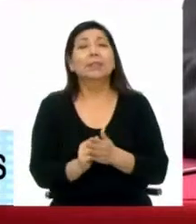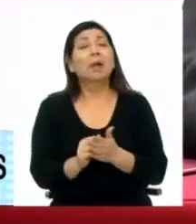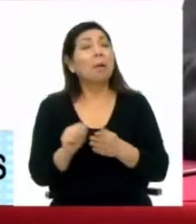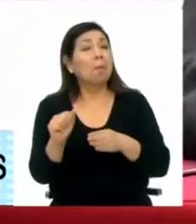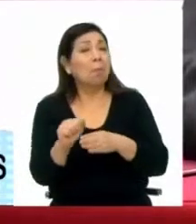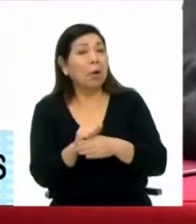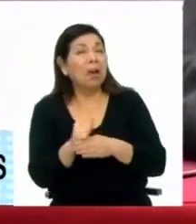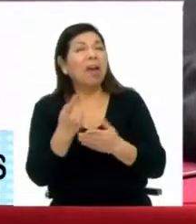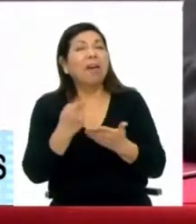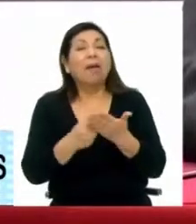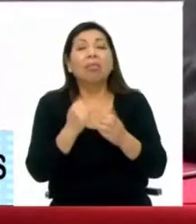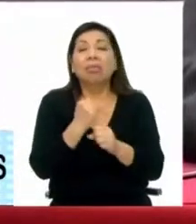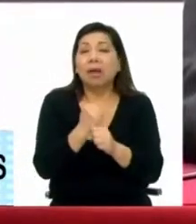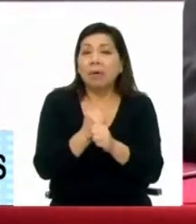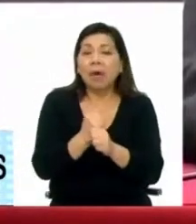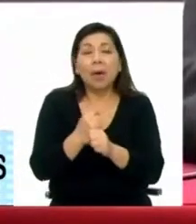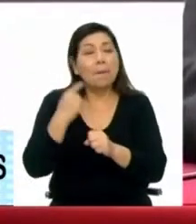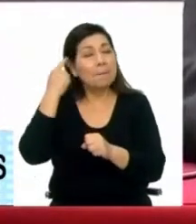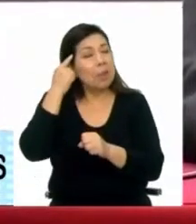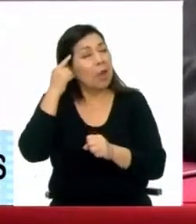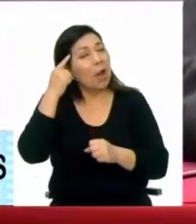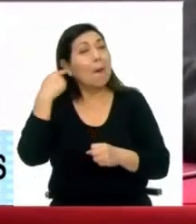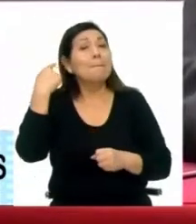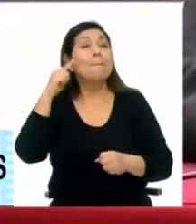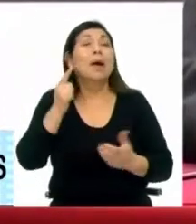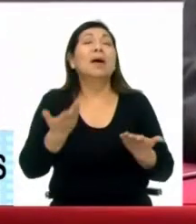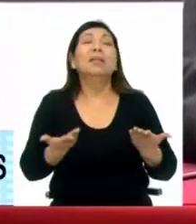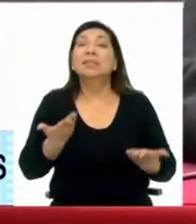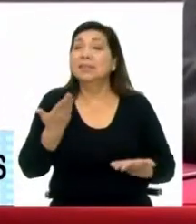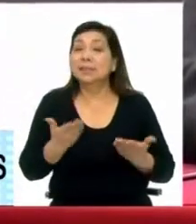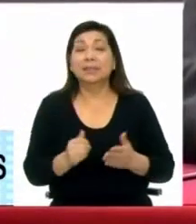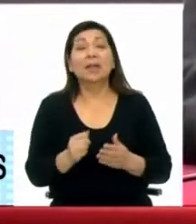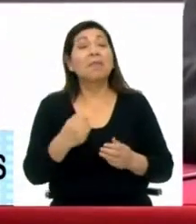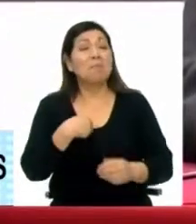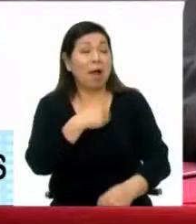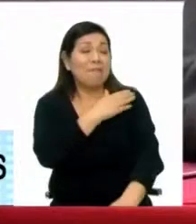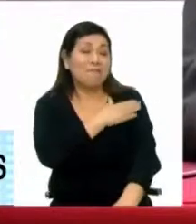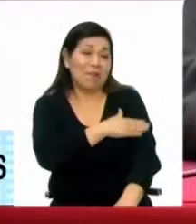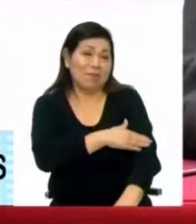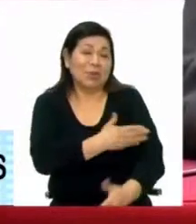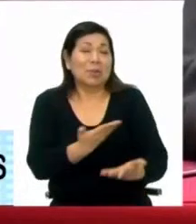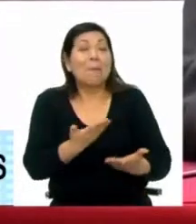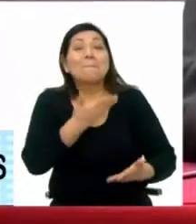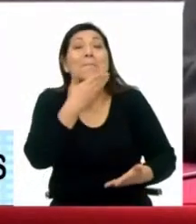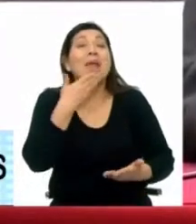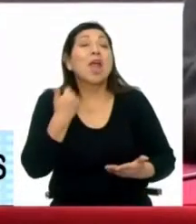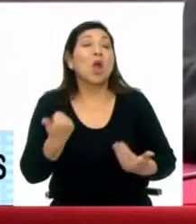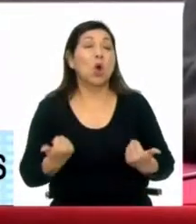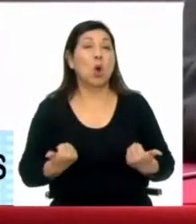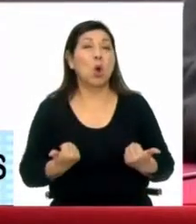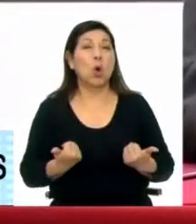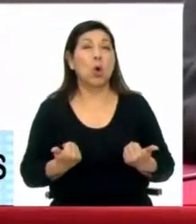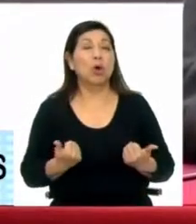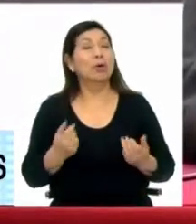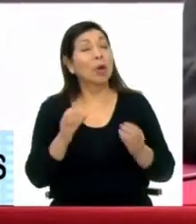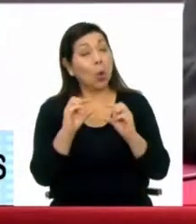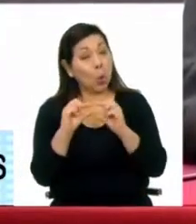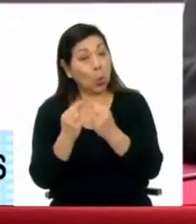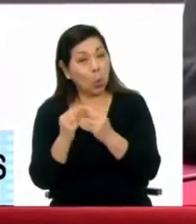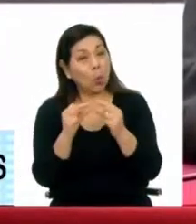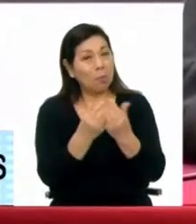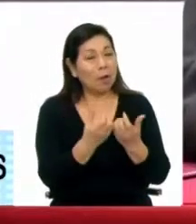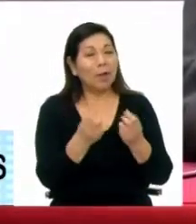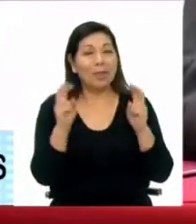en práctica las acciones que tenemos pensado para favorecer sobre todo los sectores